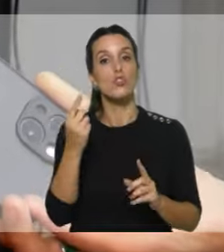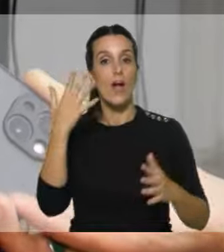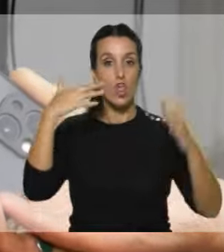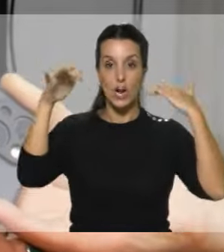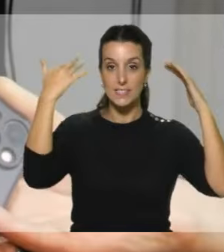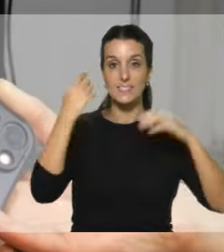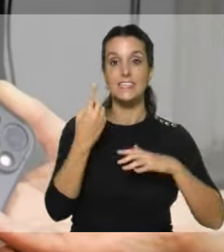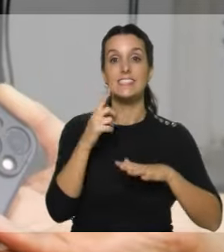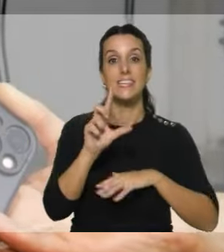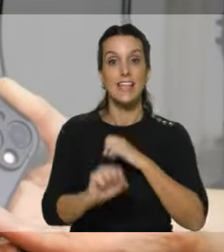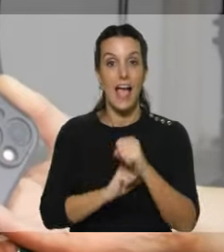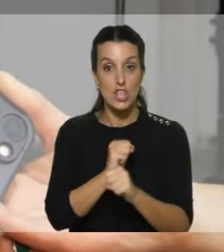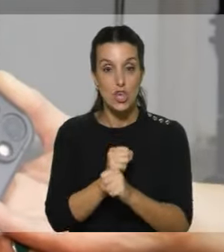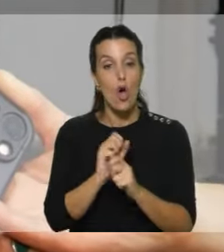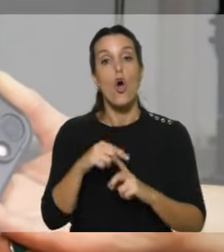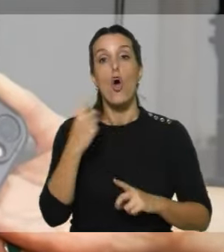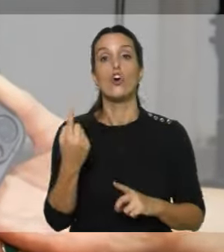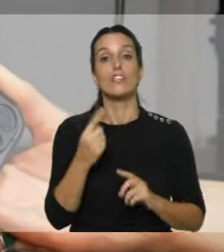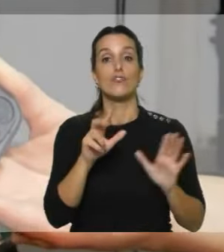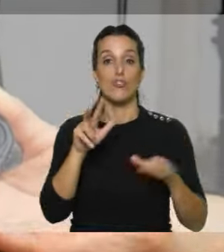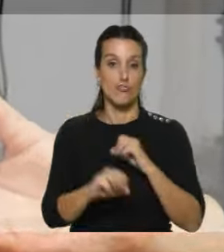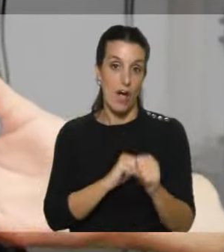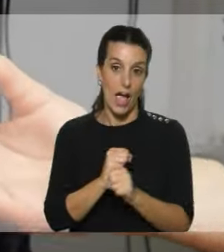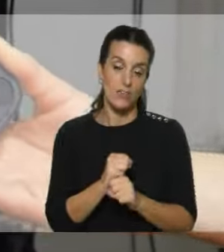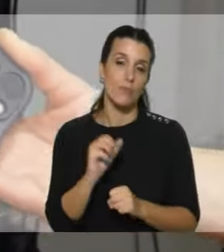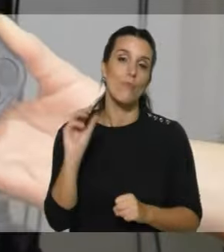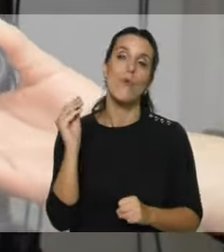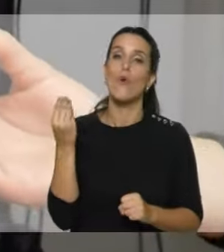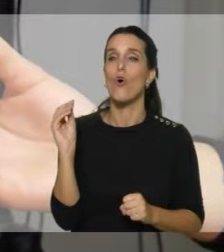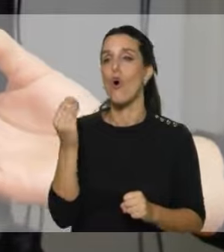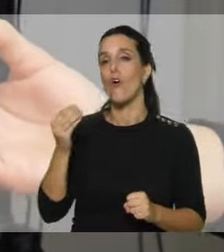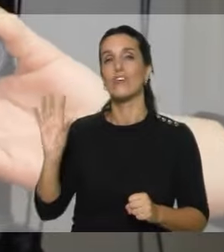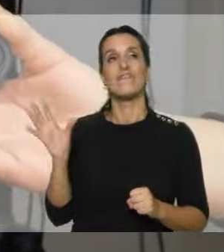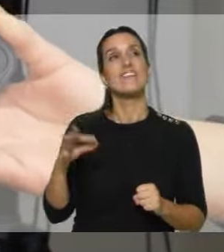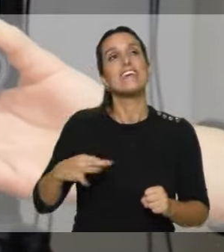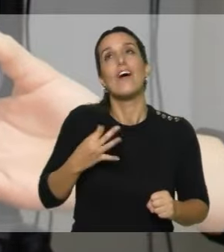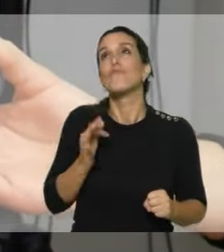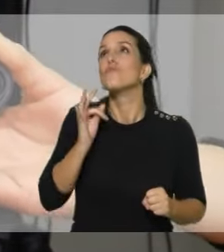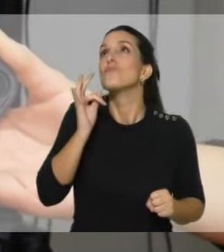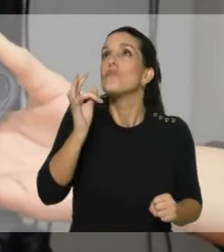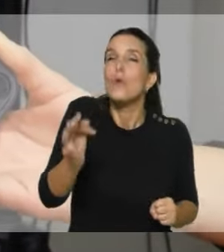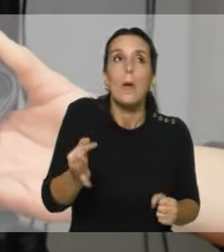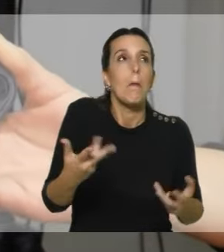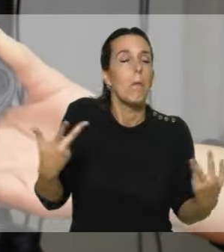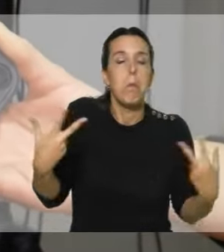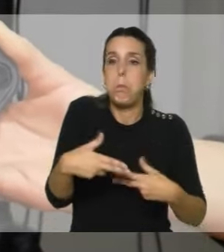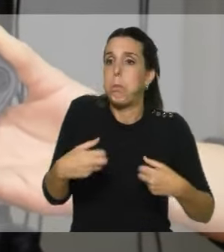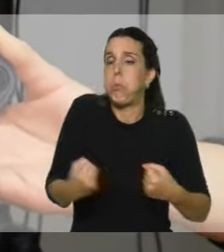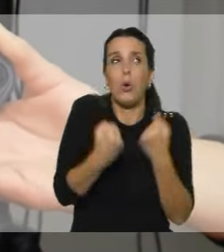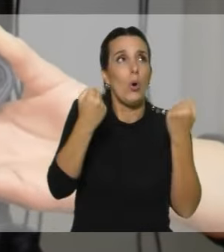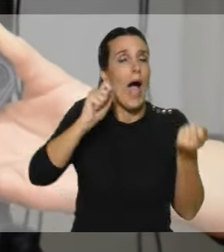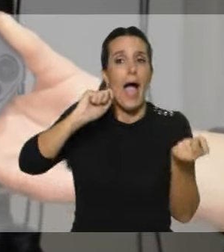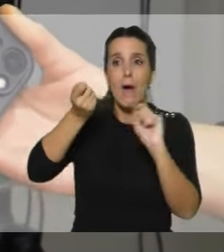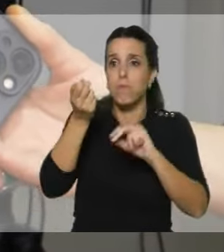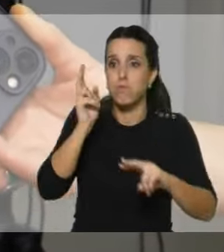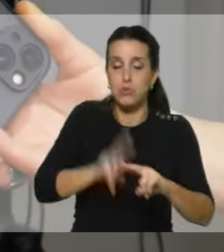adolescente de 17 años, otro de 18, muy jóvenes, con toda la vida por delante. Verdaderamente